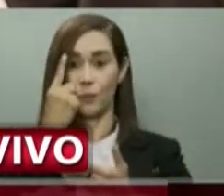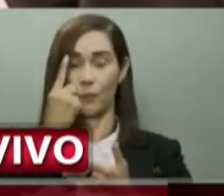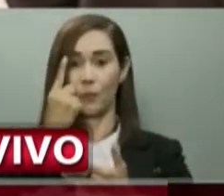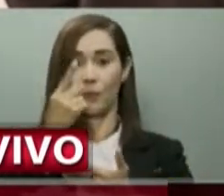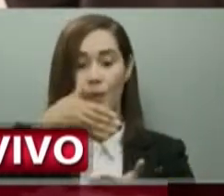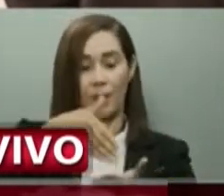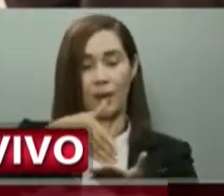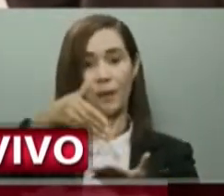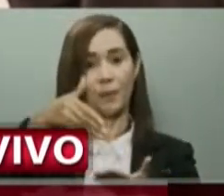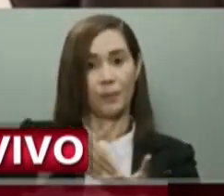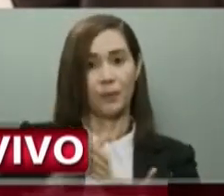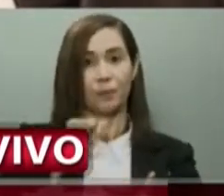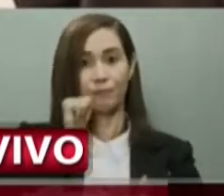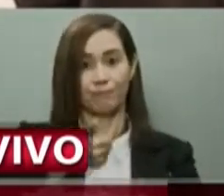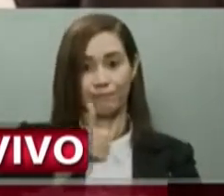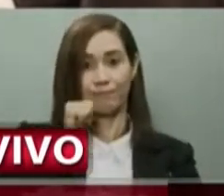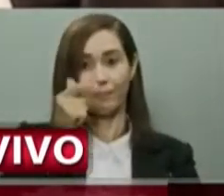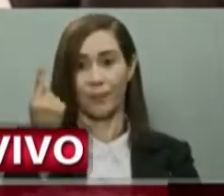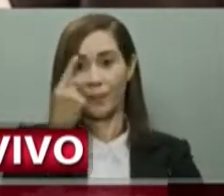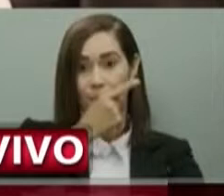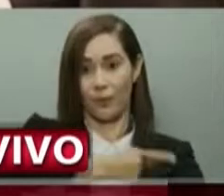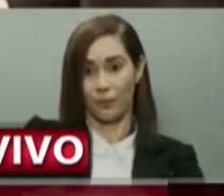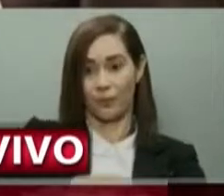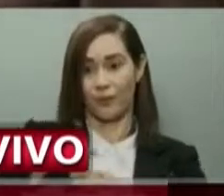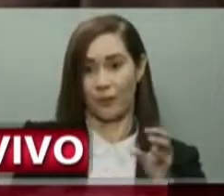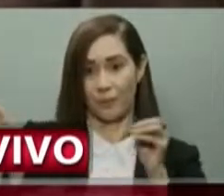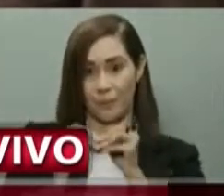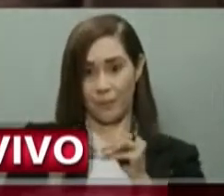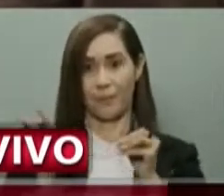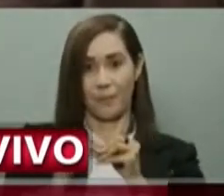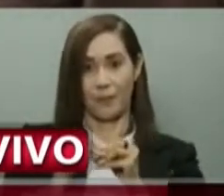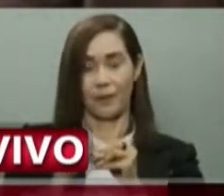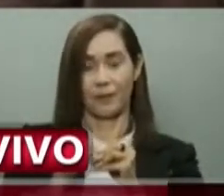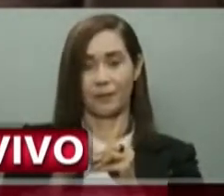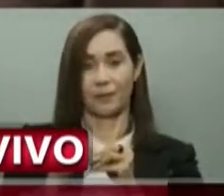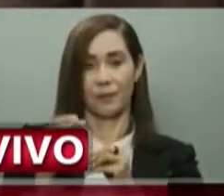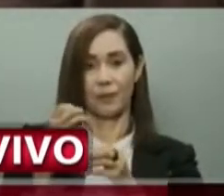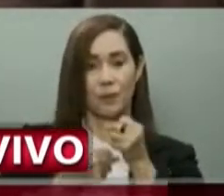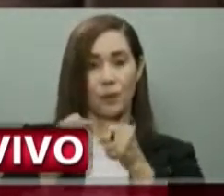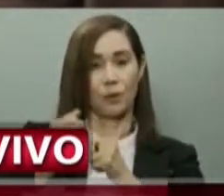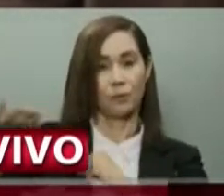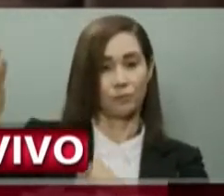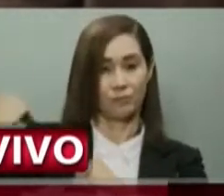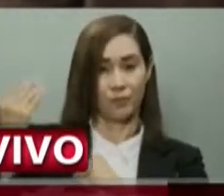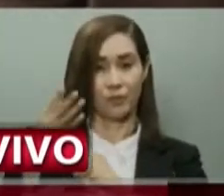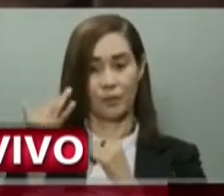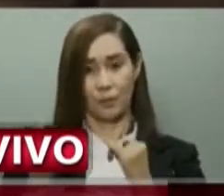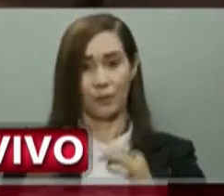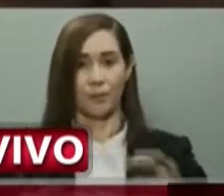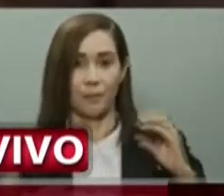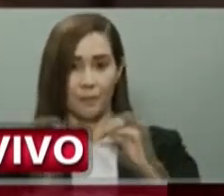millón de unidades diarias adicionales a lo que teníamos hace apenas un año.